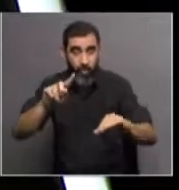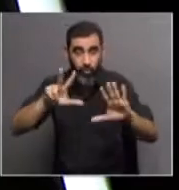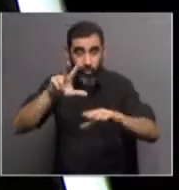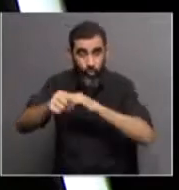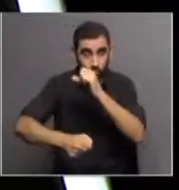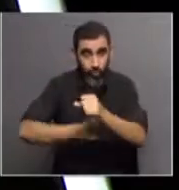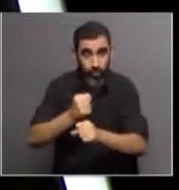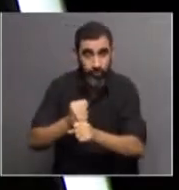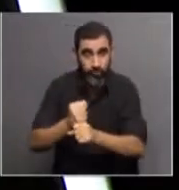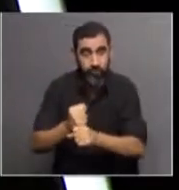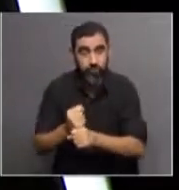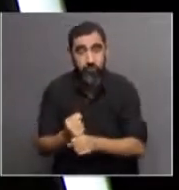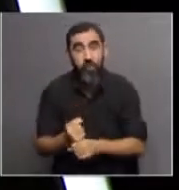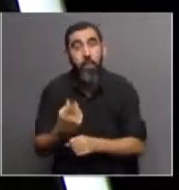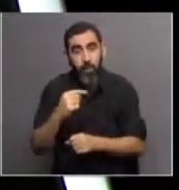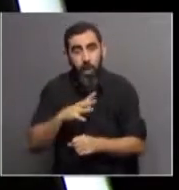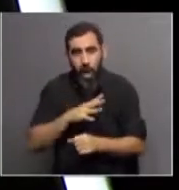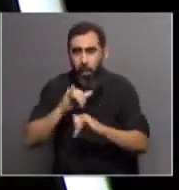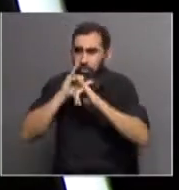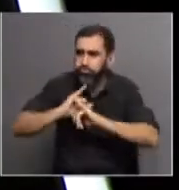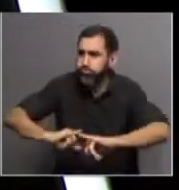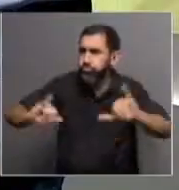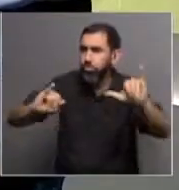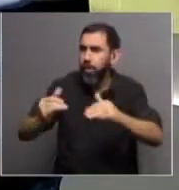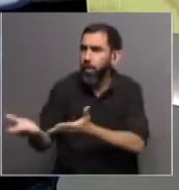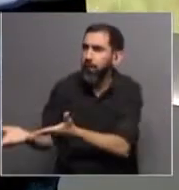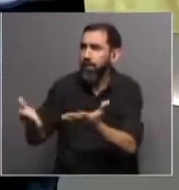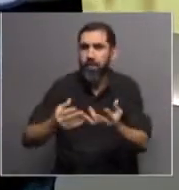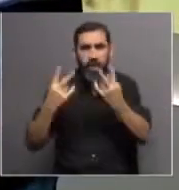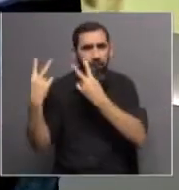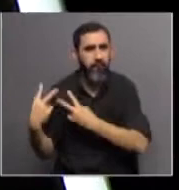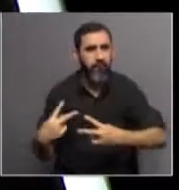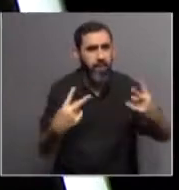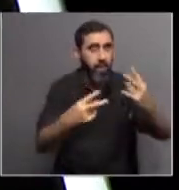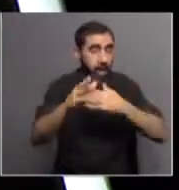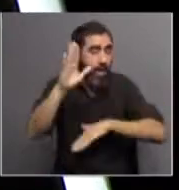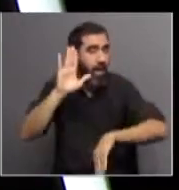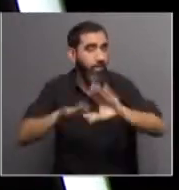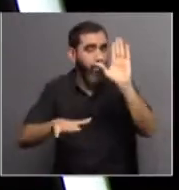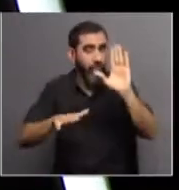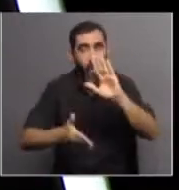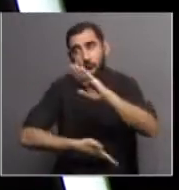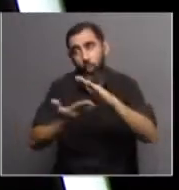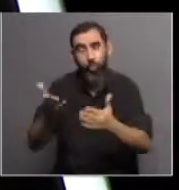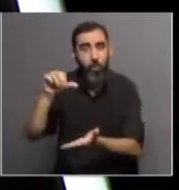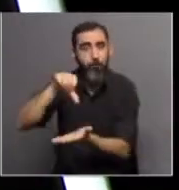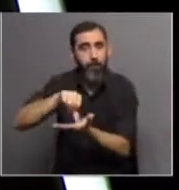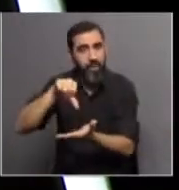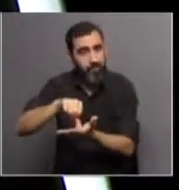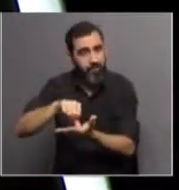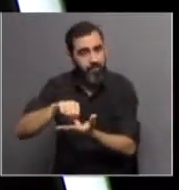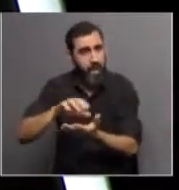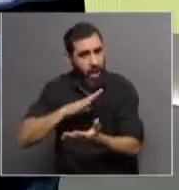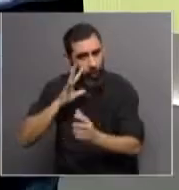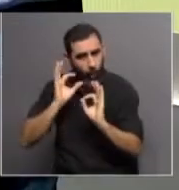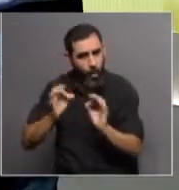de la población y sin embargo ya hay muchas promociones, hay invitaciones a viajar. La mayoría de estos viajes salen fuera de fronteras. ¿Hay un cuidado especial